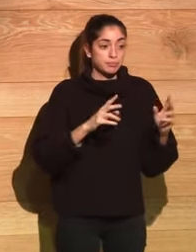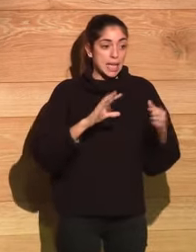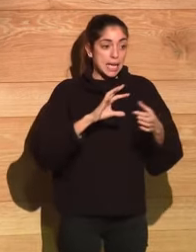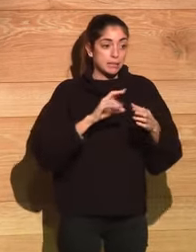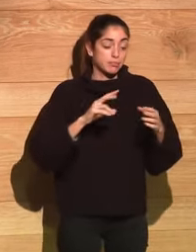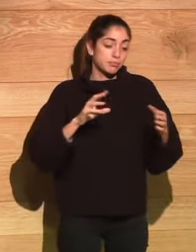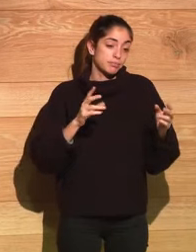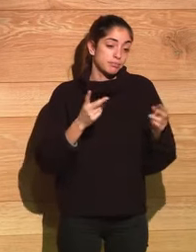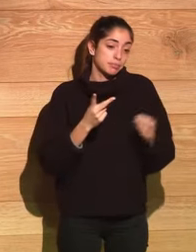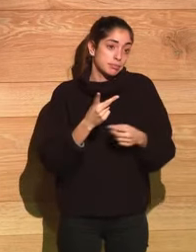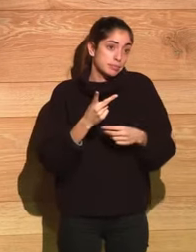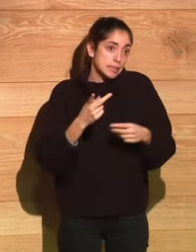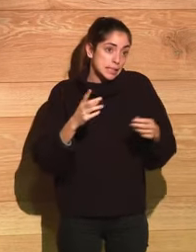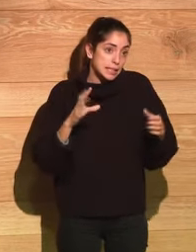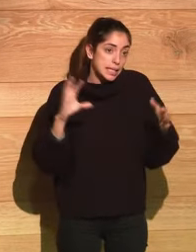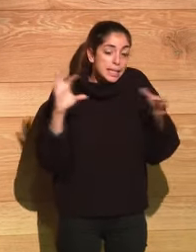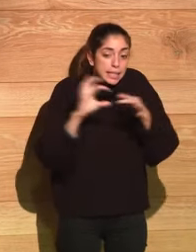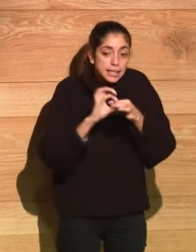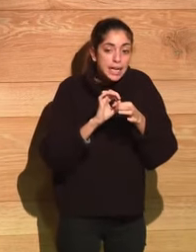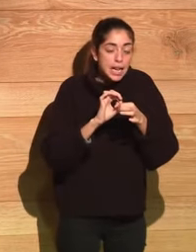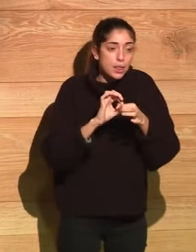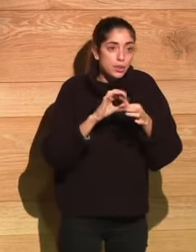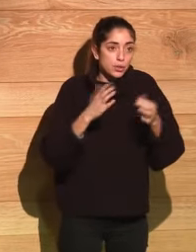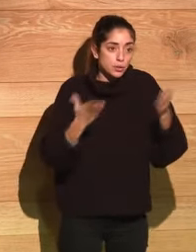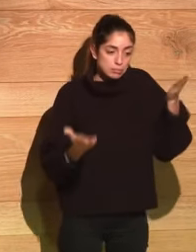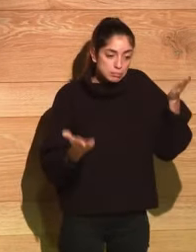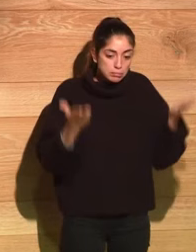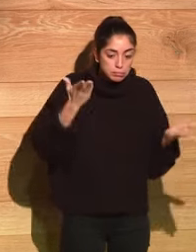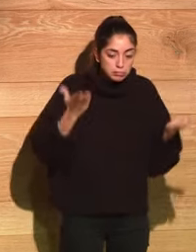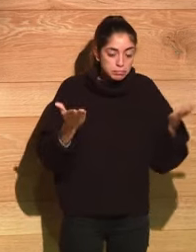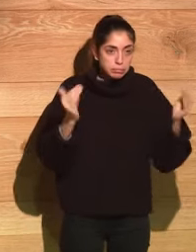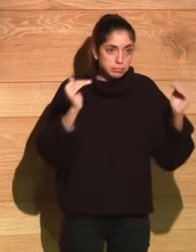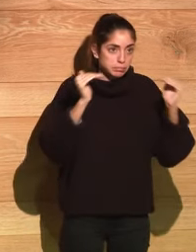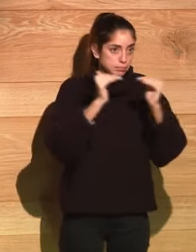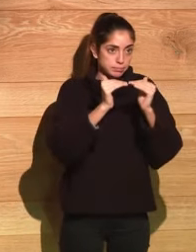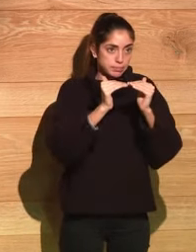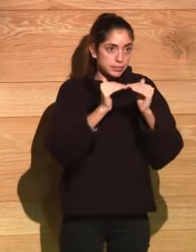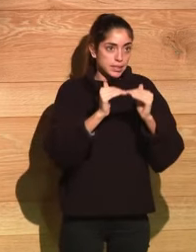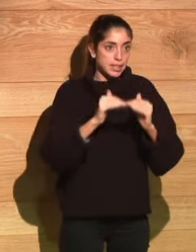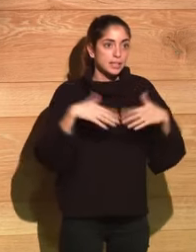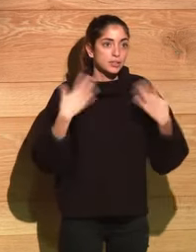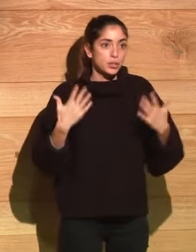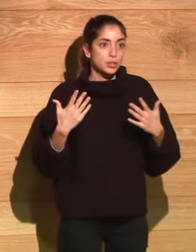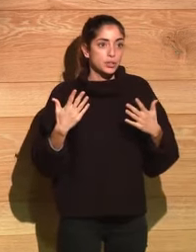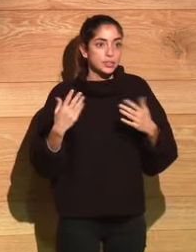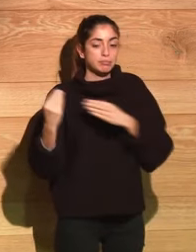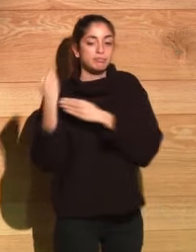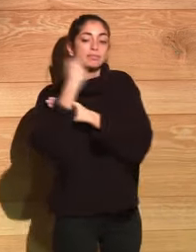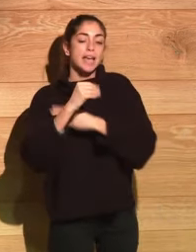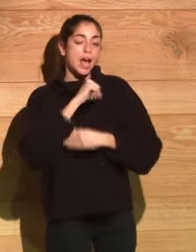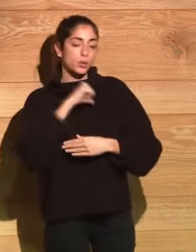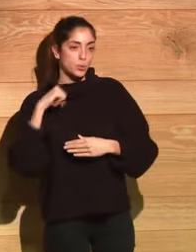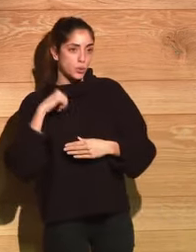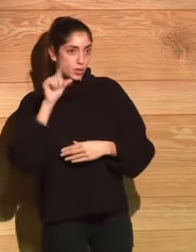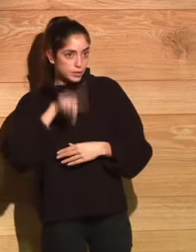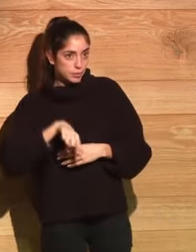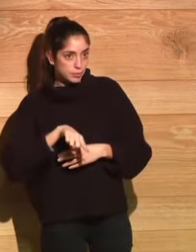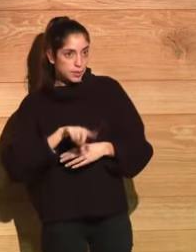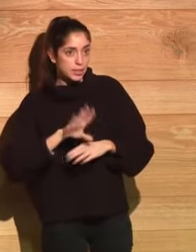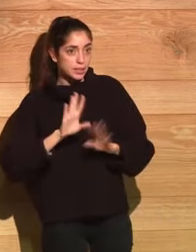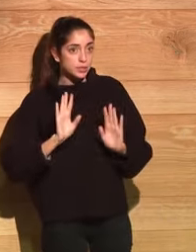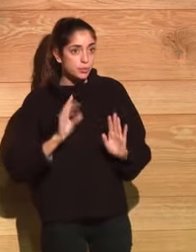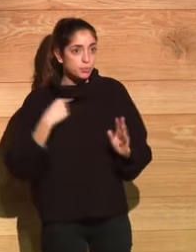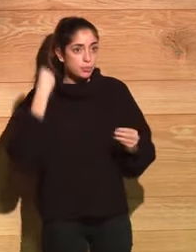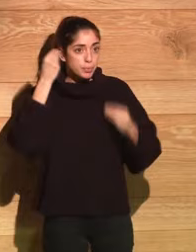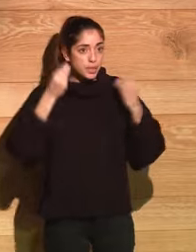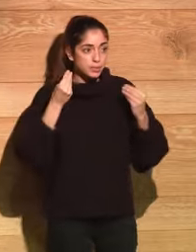Claro. Creo que es precisamente la generosidad, la comprensión, los autocuidados, lo que hacen que en